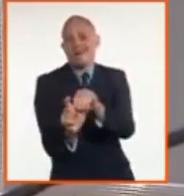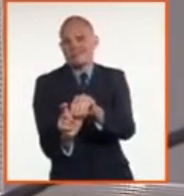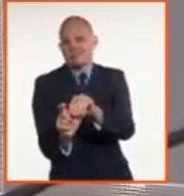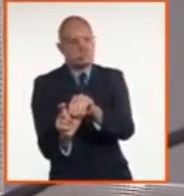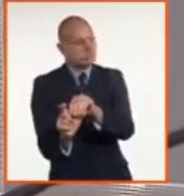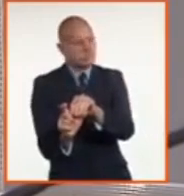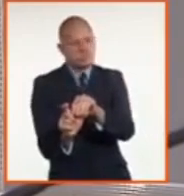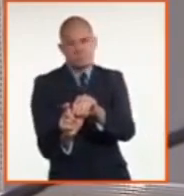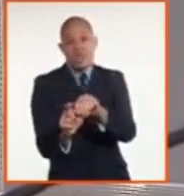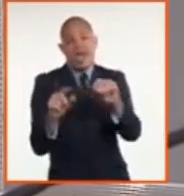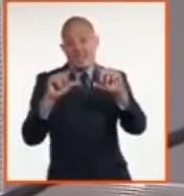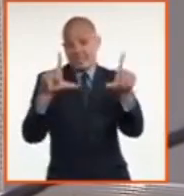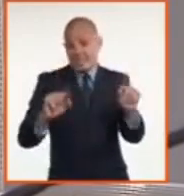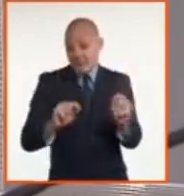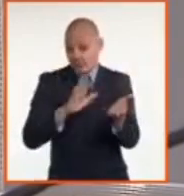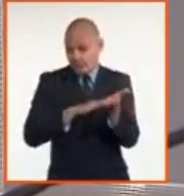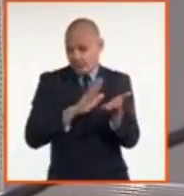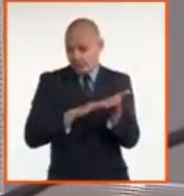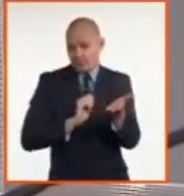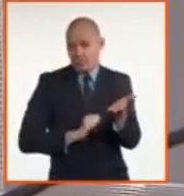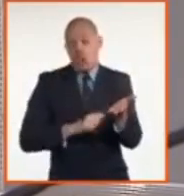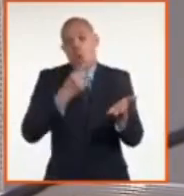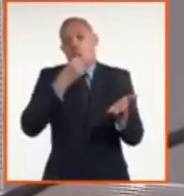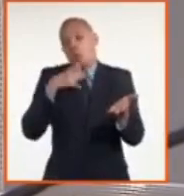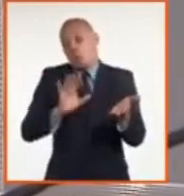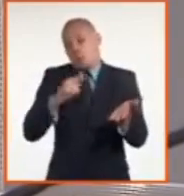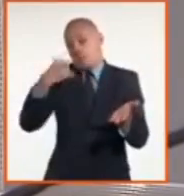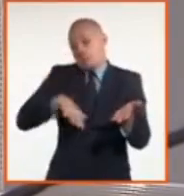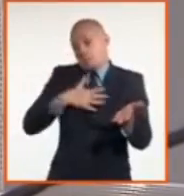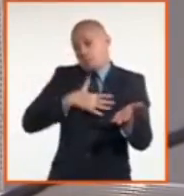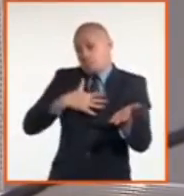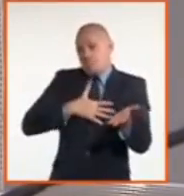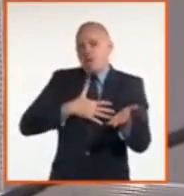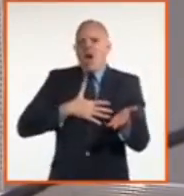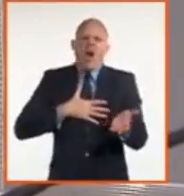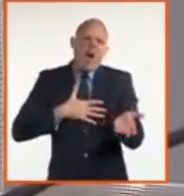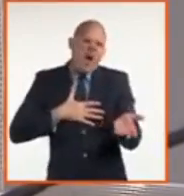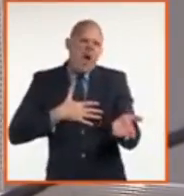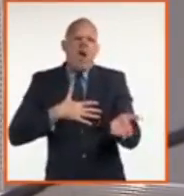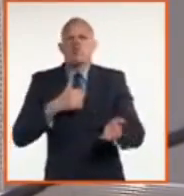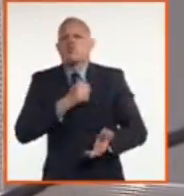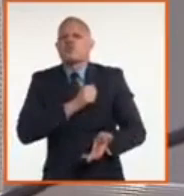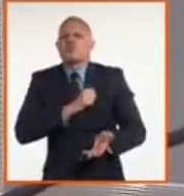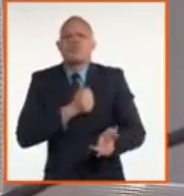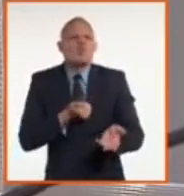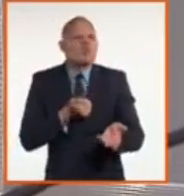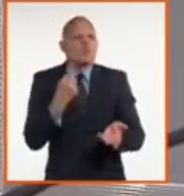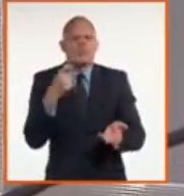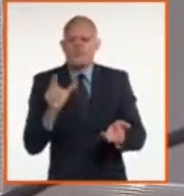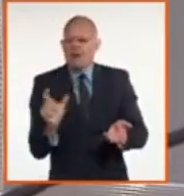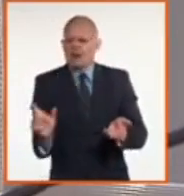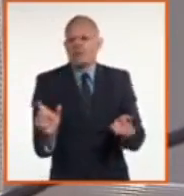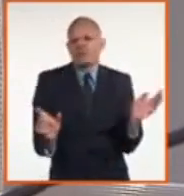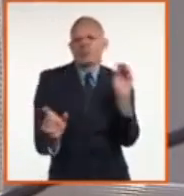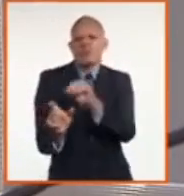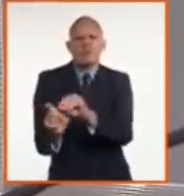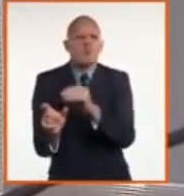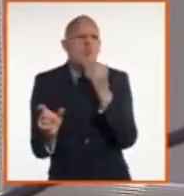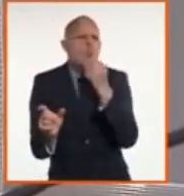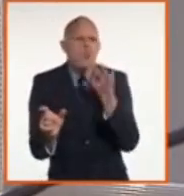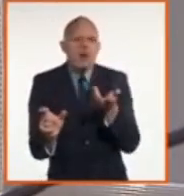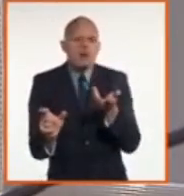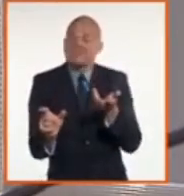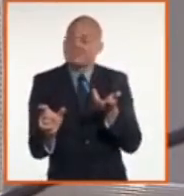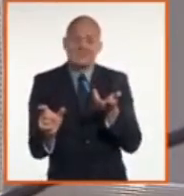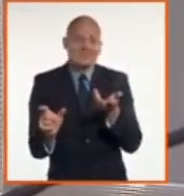esa divisa se le deposite en una cuenta en moneda libremente convertibles puedes ir a un banco al banco donde tiene sus operaciones o cualquier sucursal